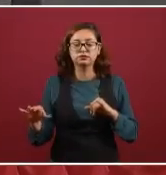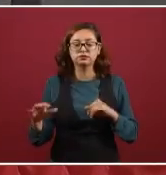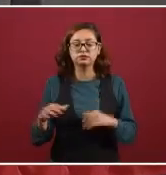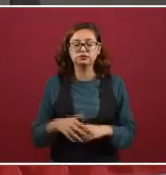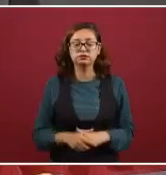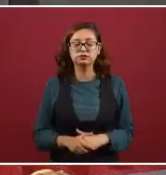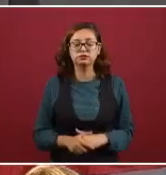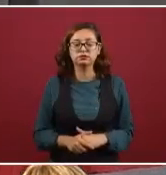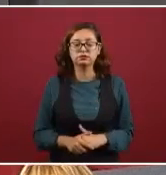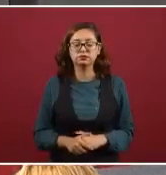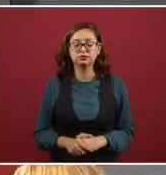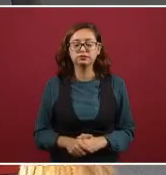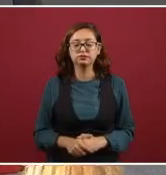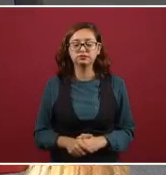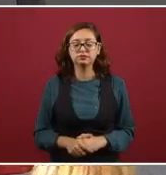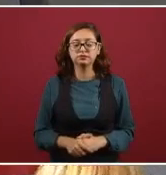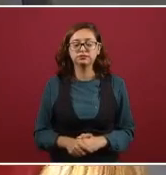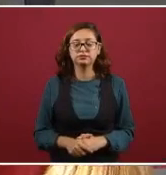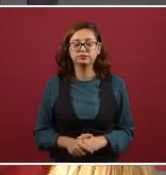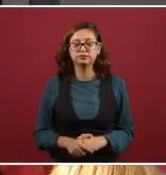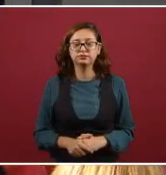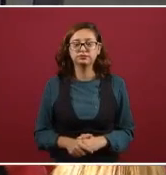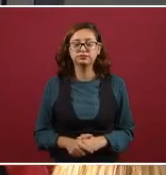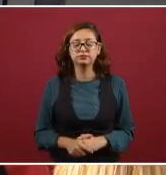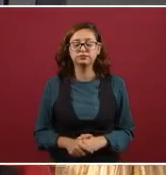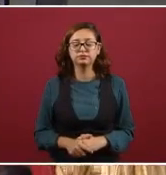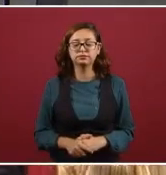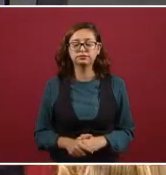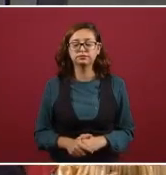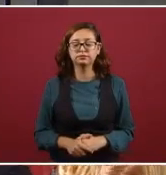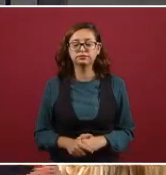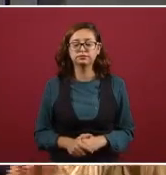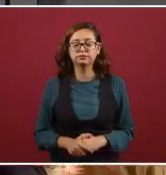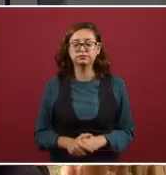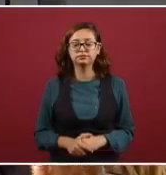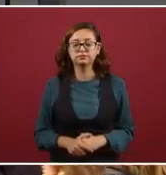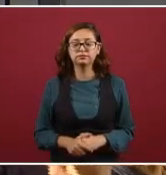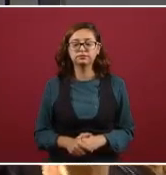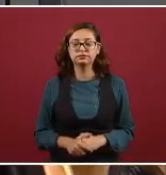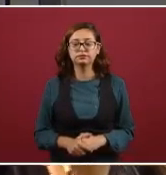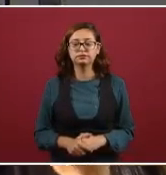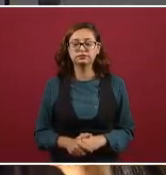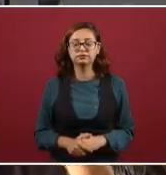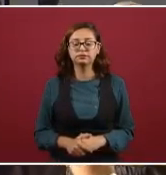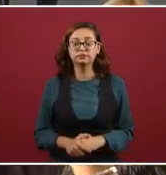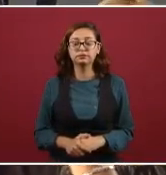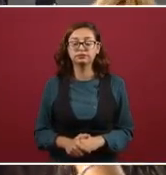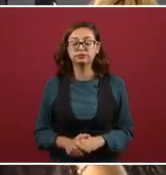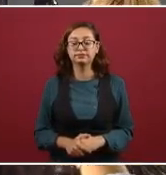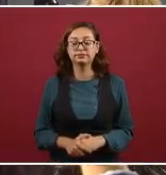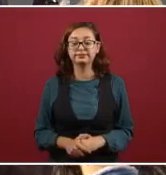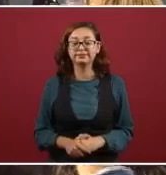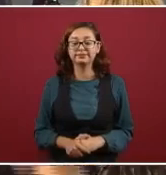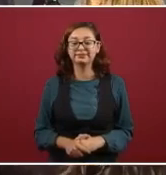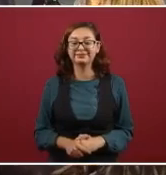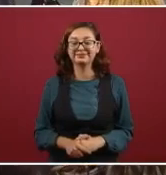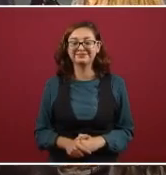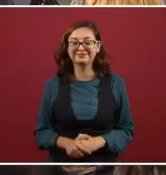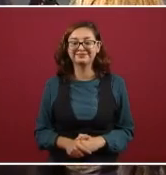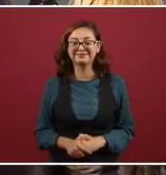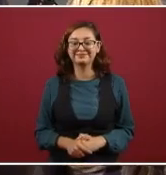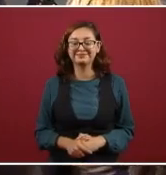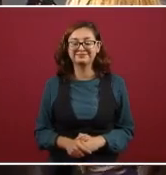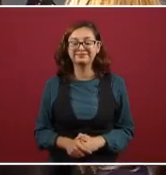Las casas. Presidente, acá. Todavía no da. Aquí, ande. ¿Yo? Vamos a